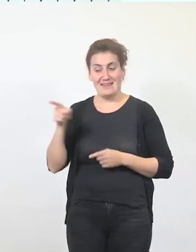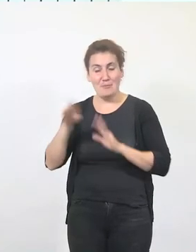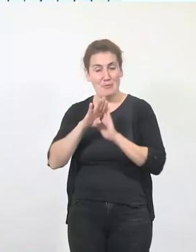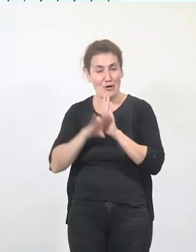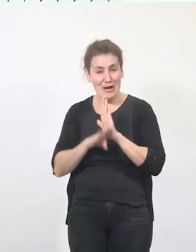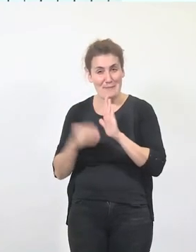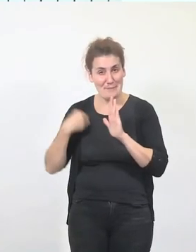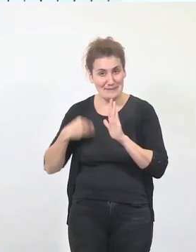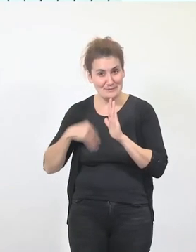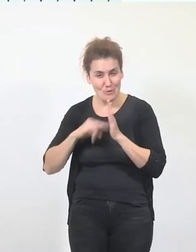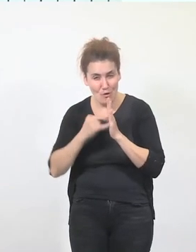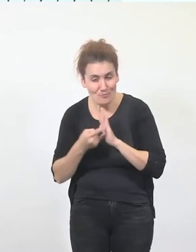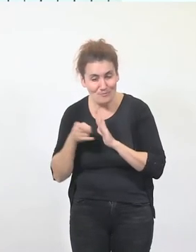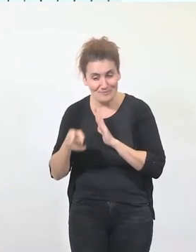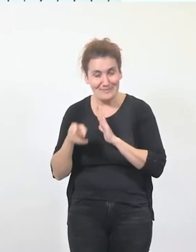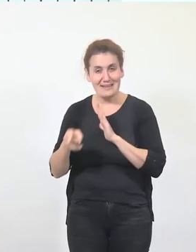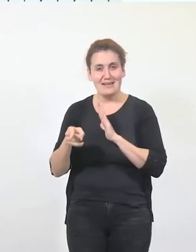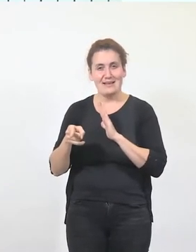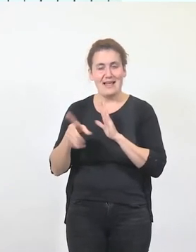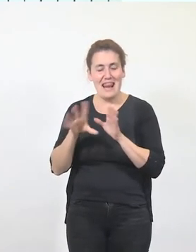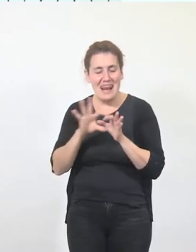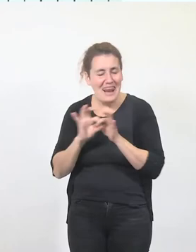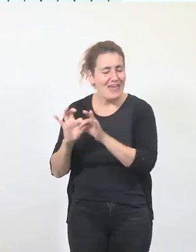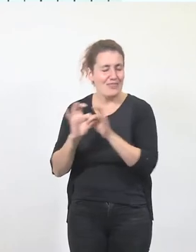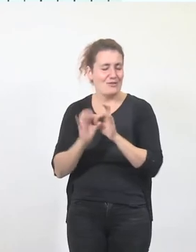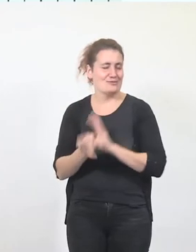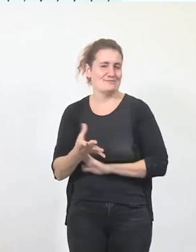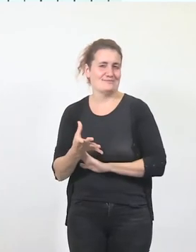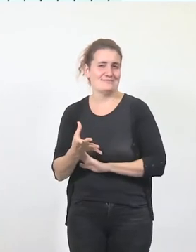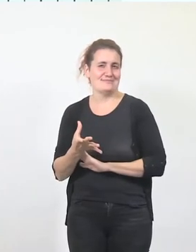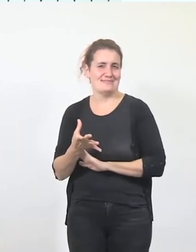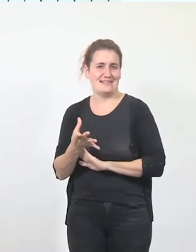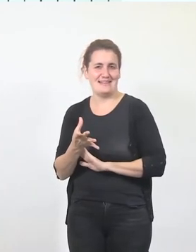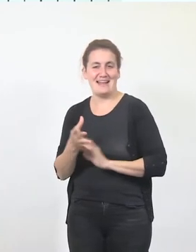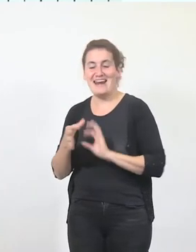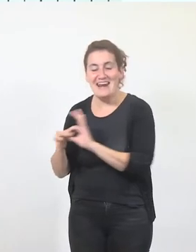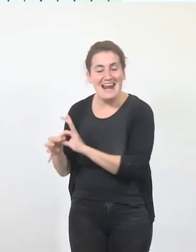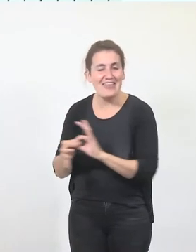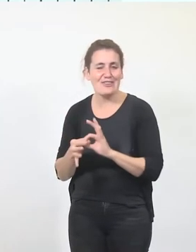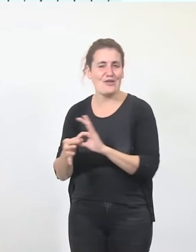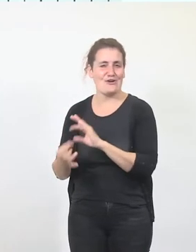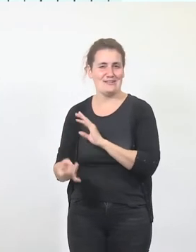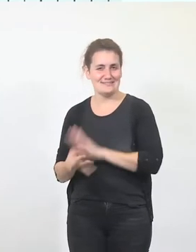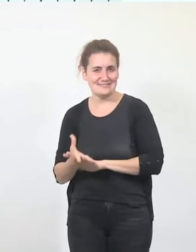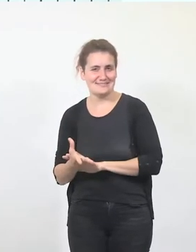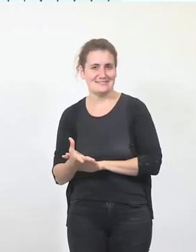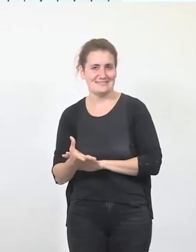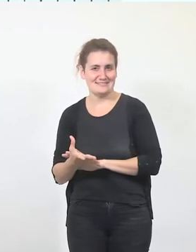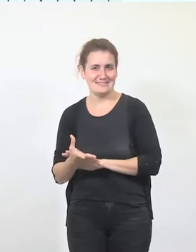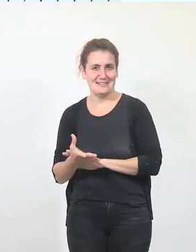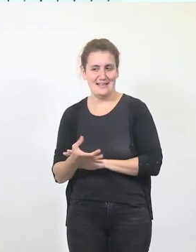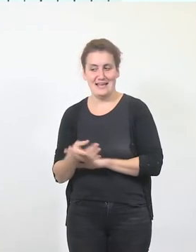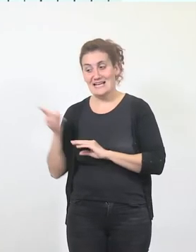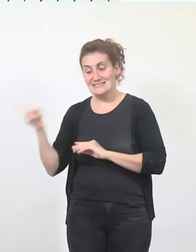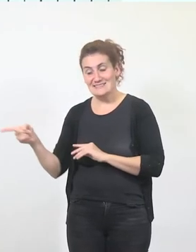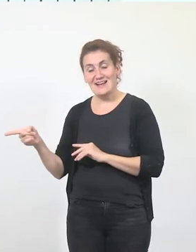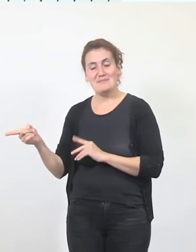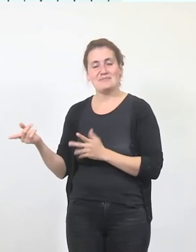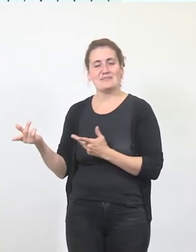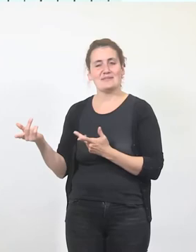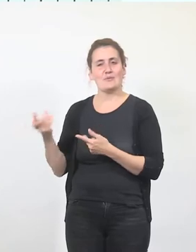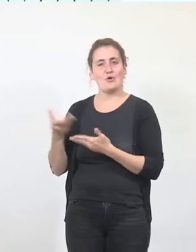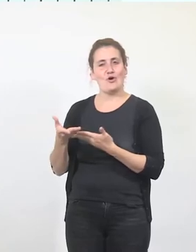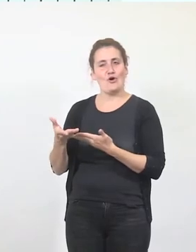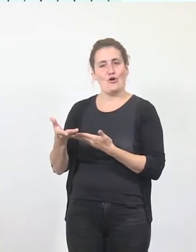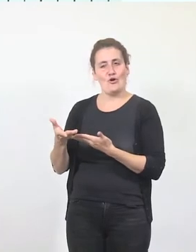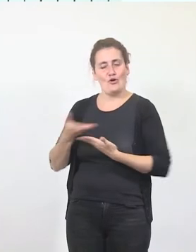Ese programa crea lazos y relaciones que están alimentando